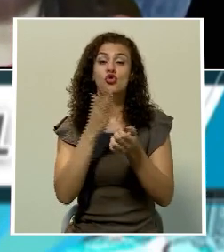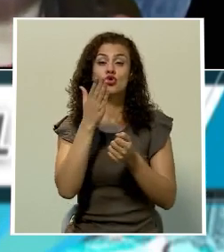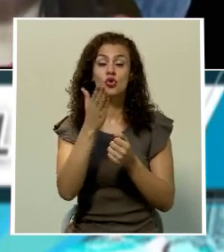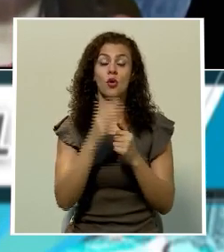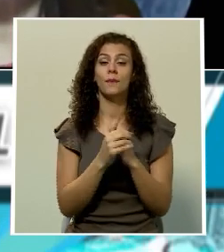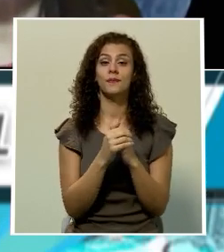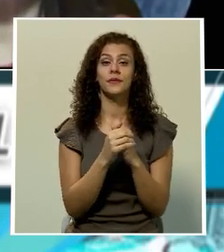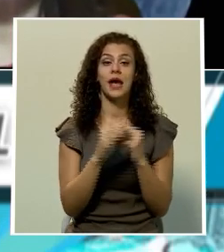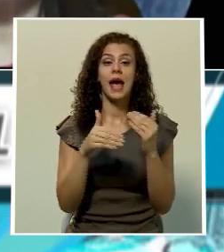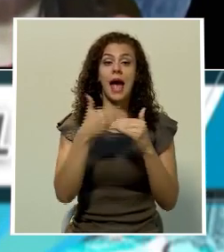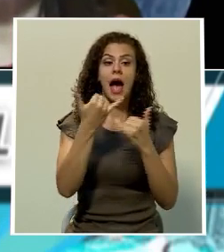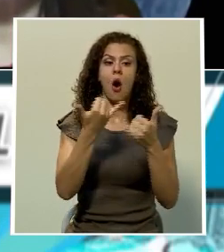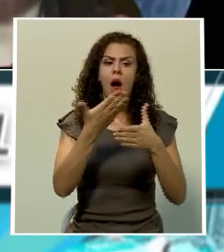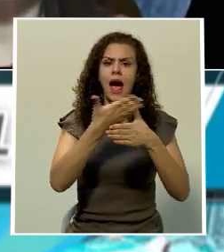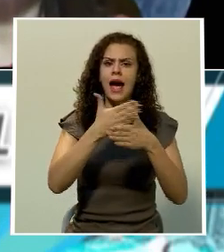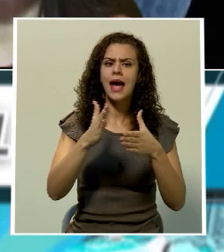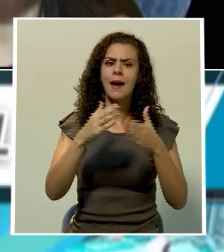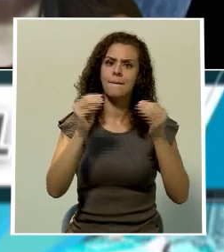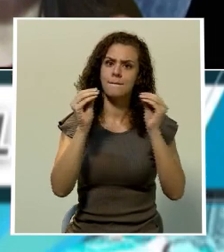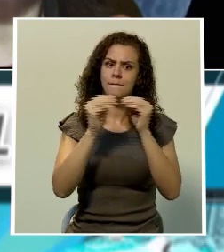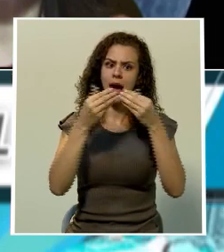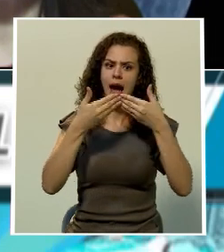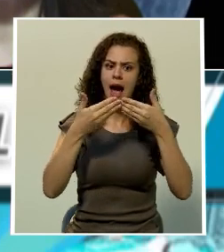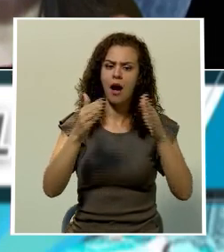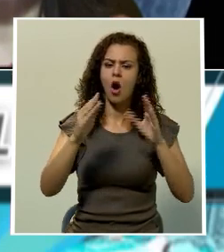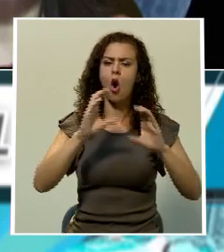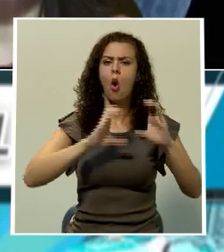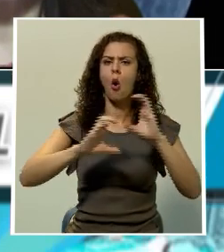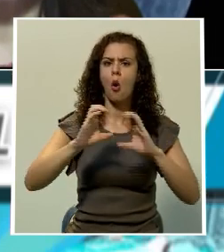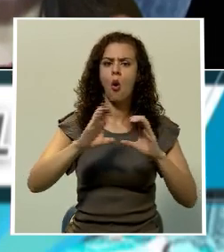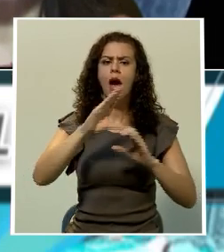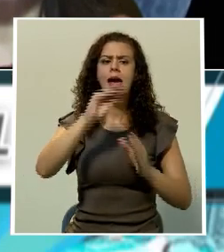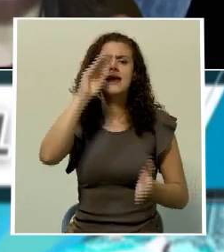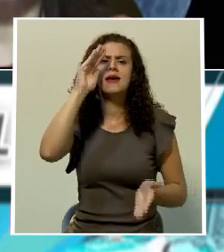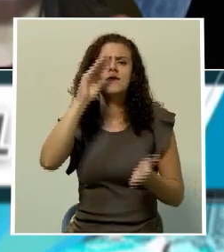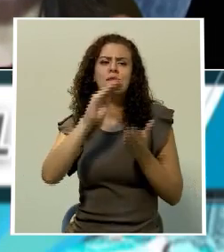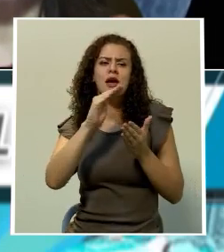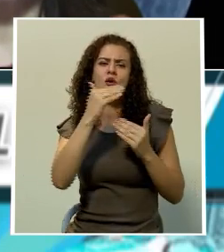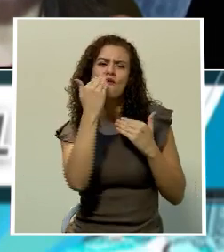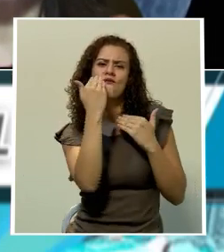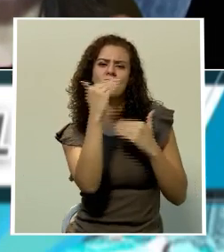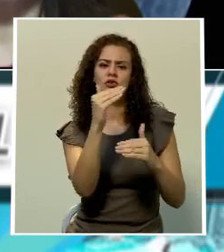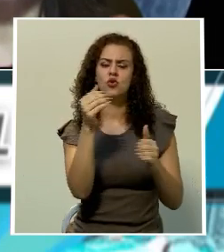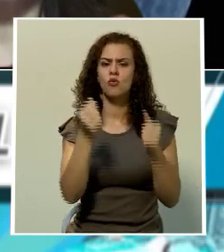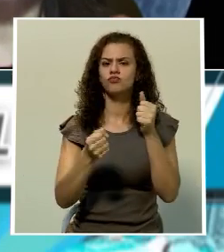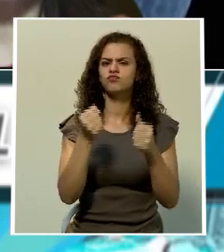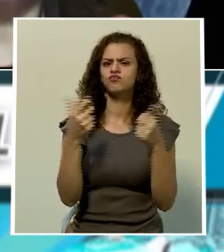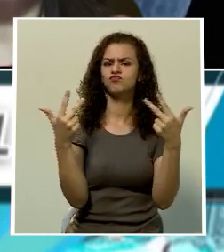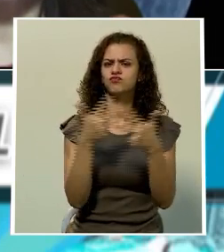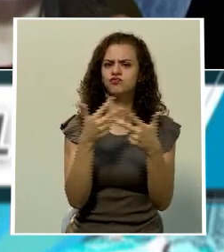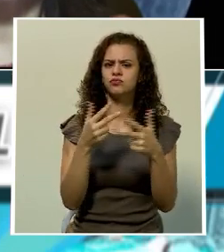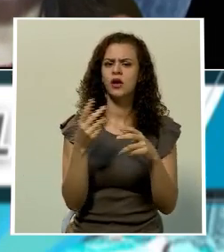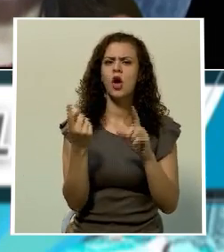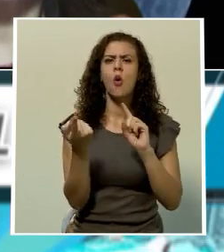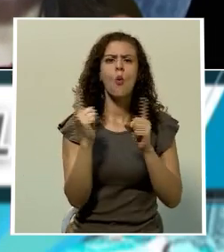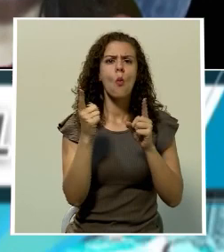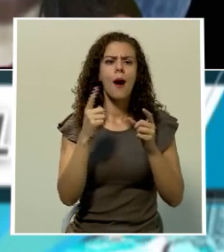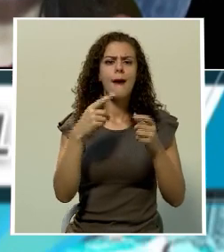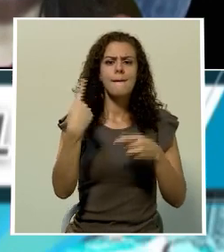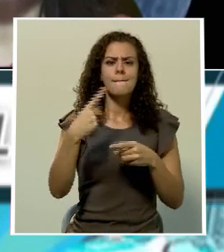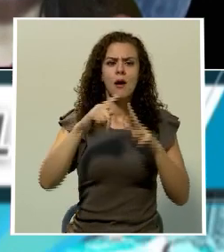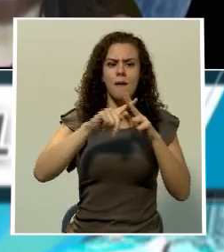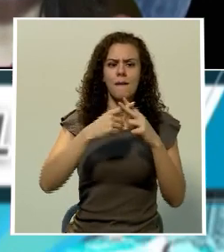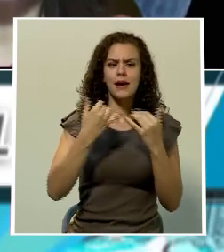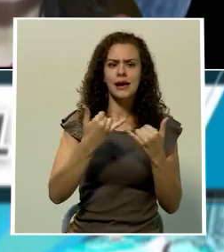Doctora, vamos hacia una etapa de mayor apertura comercial y de menor restricción vial. ¿Qué peligros entrañan